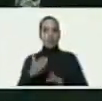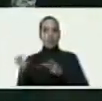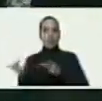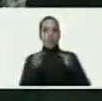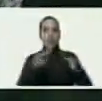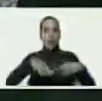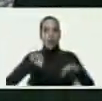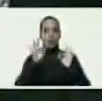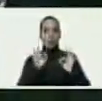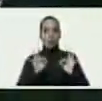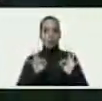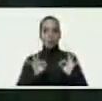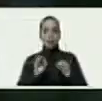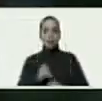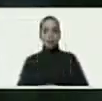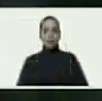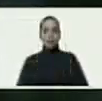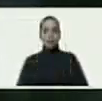invitados especiales a esta